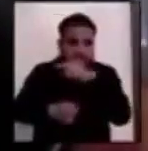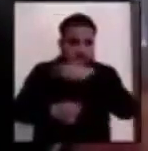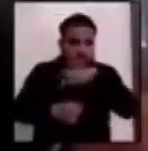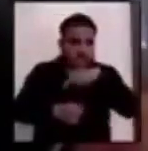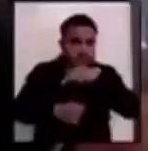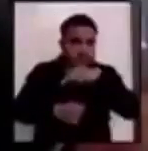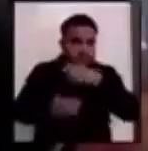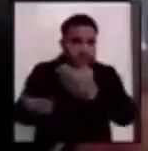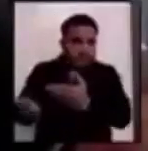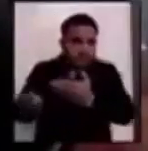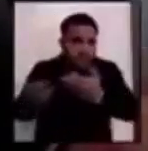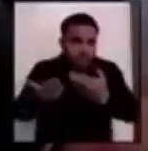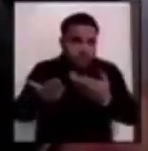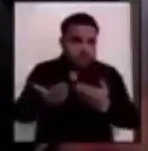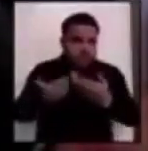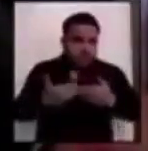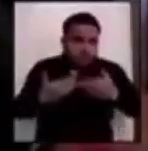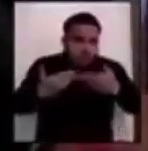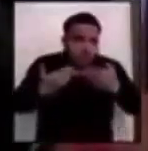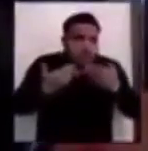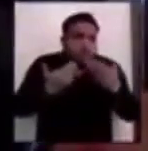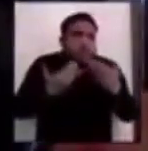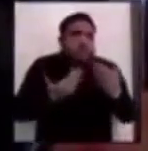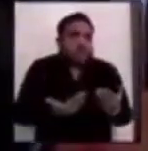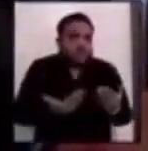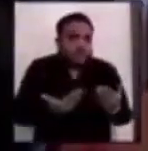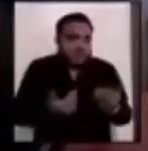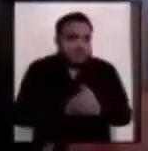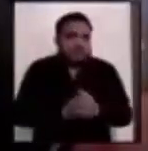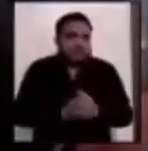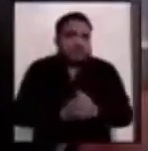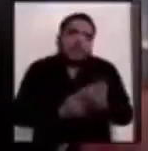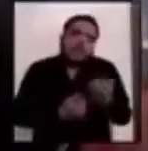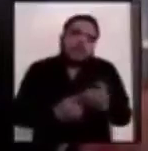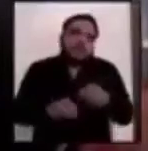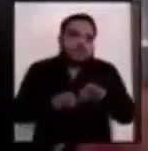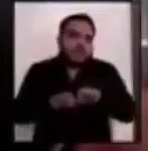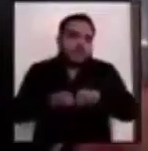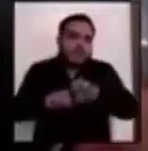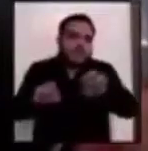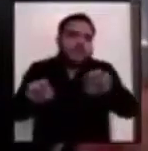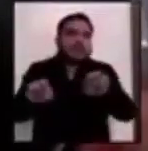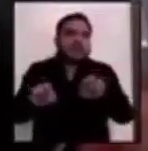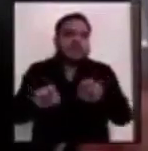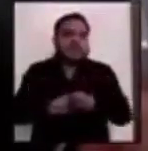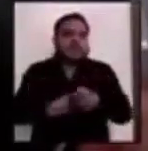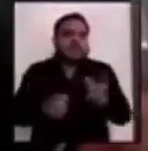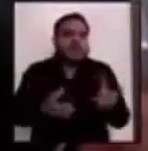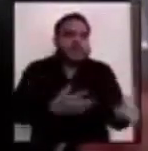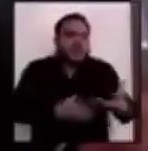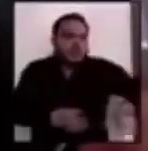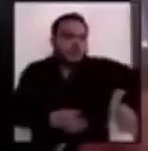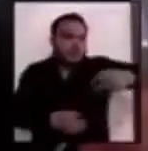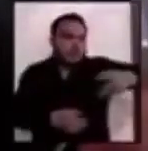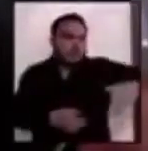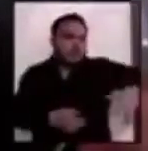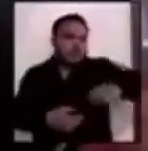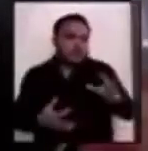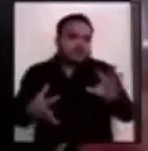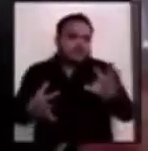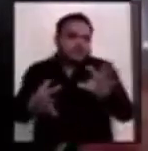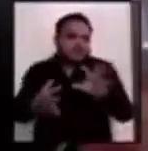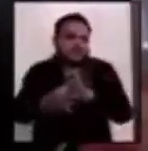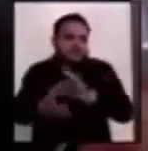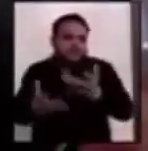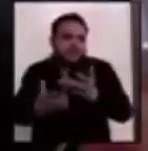nosotros su confianza Y es con trabajo en equipo y esfuerzos coordinados compartiendo